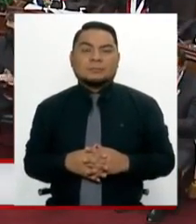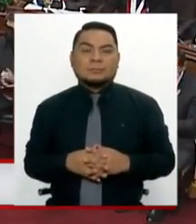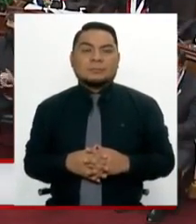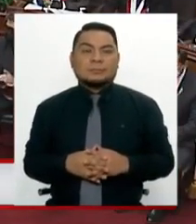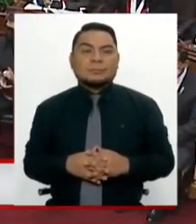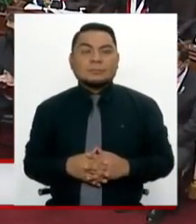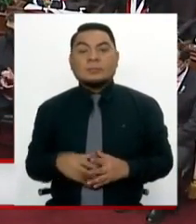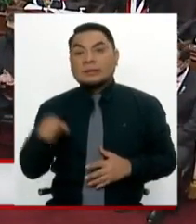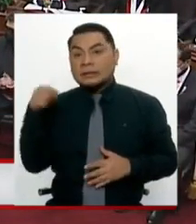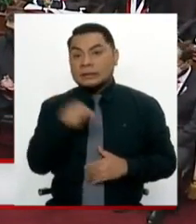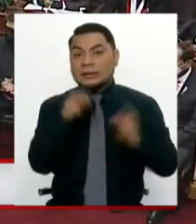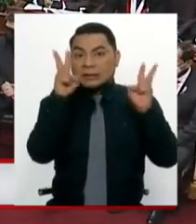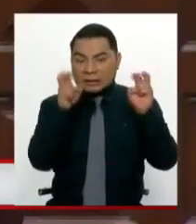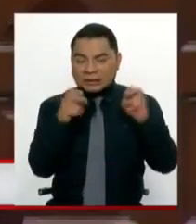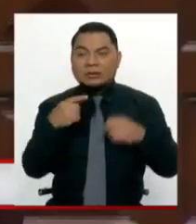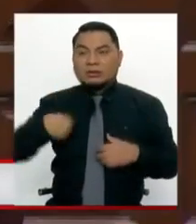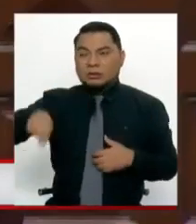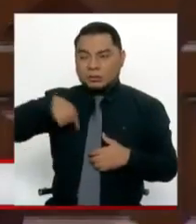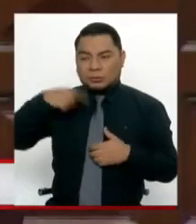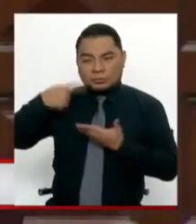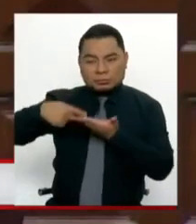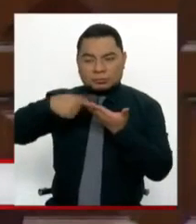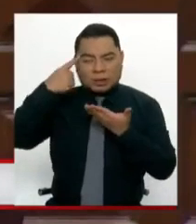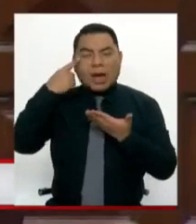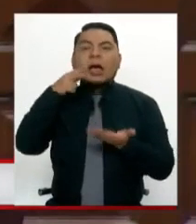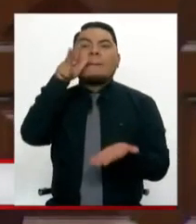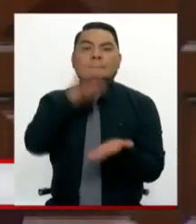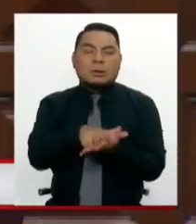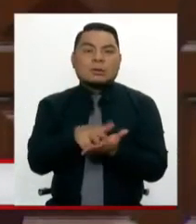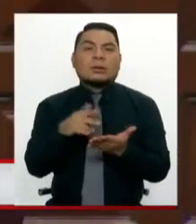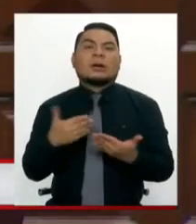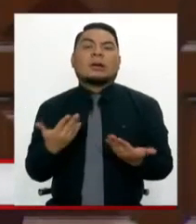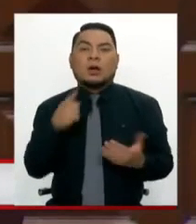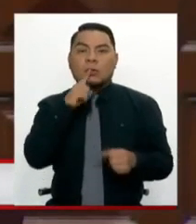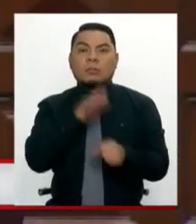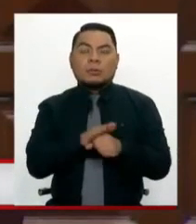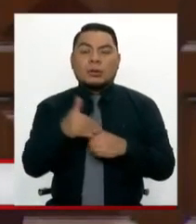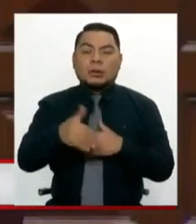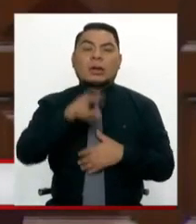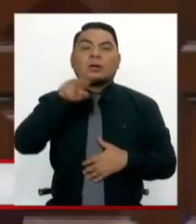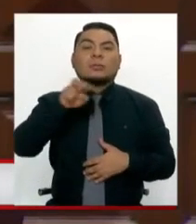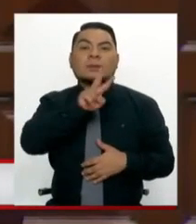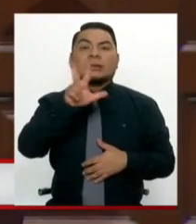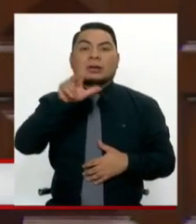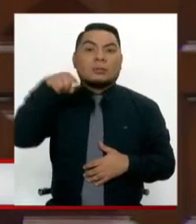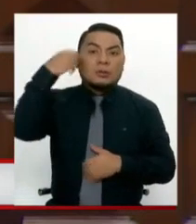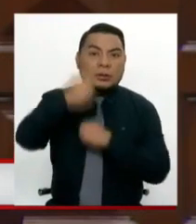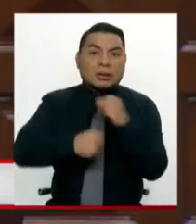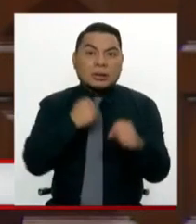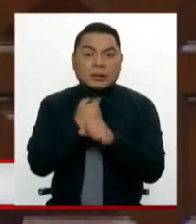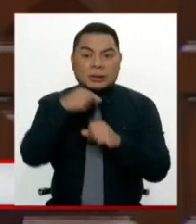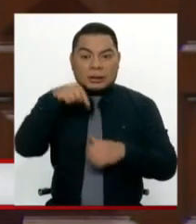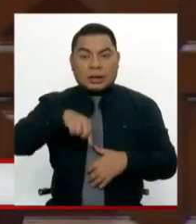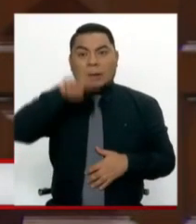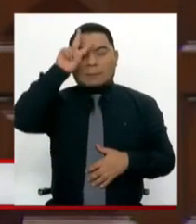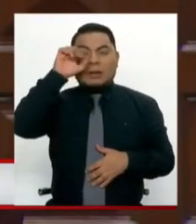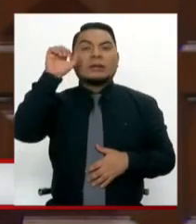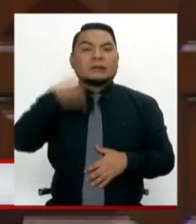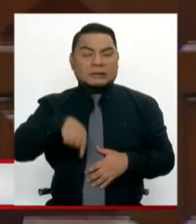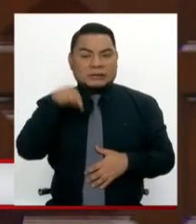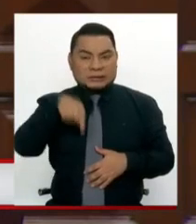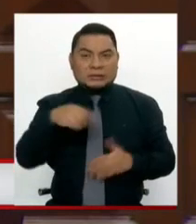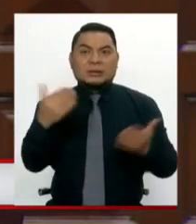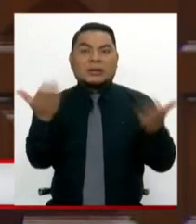En esa línea hemos aprobado y comprometido que el 2023 el Perú sea